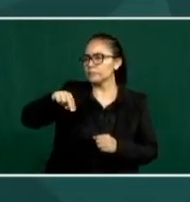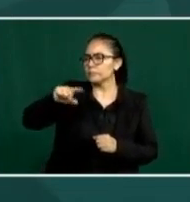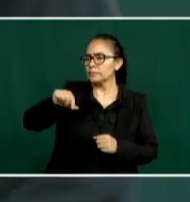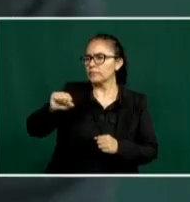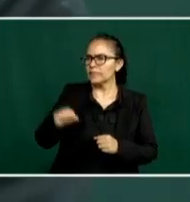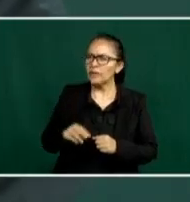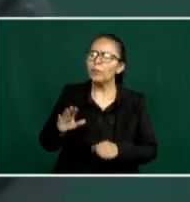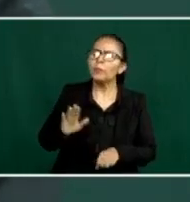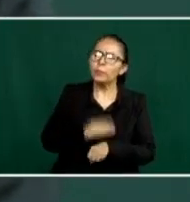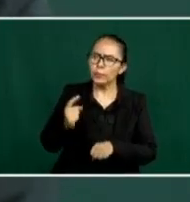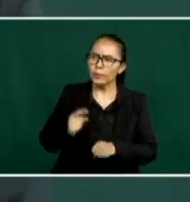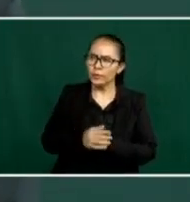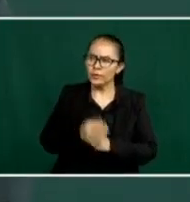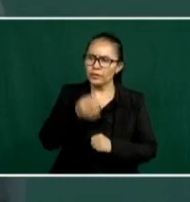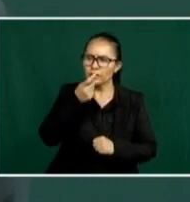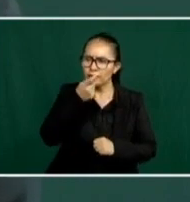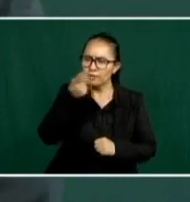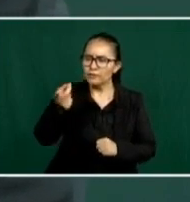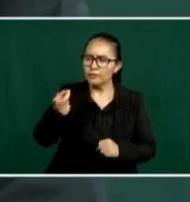¿Por qué no dicen